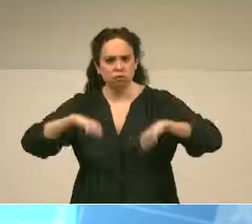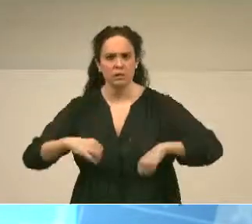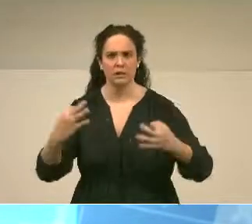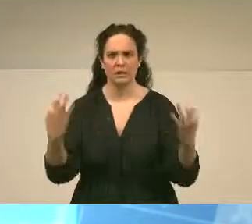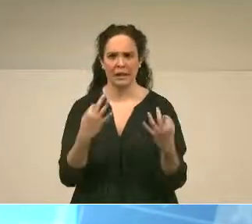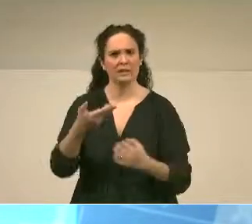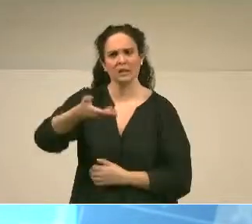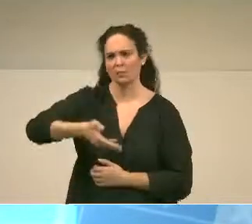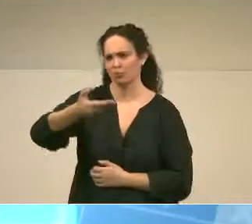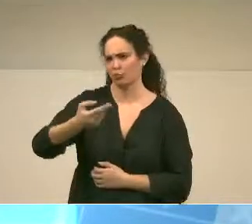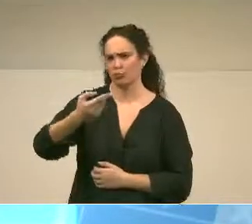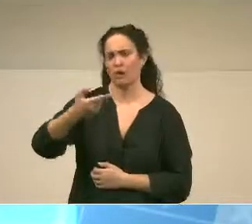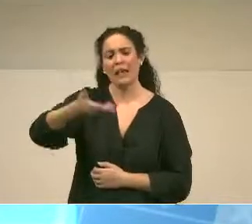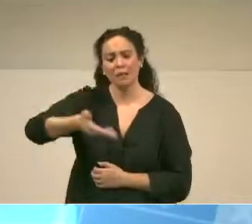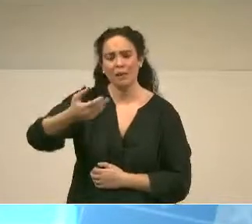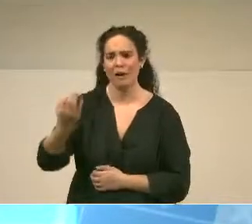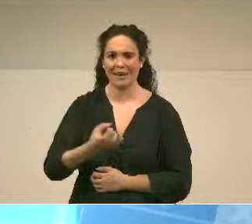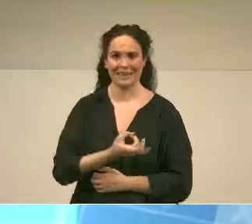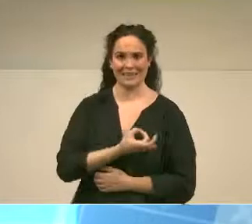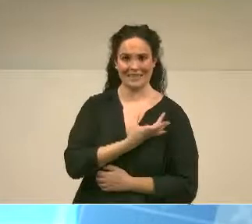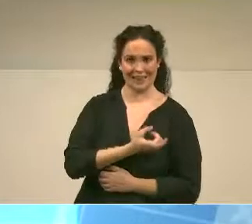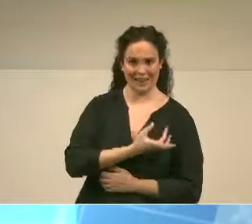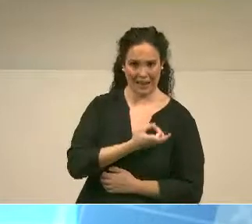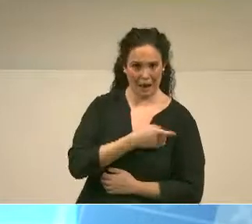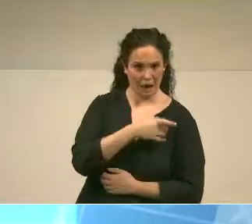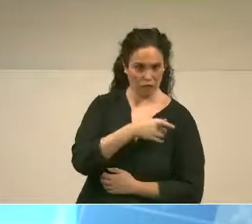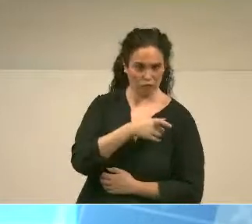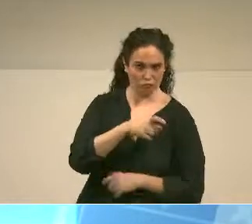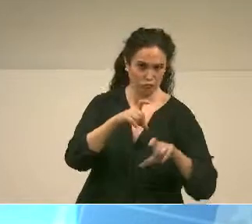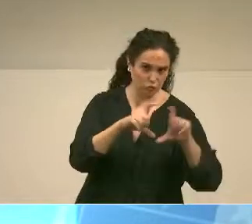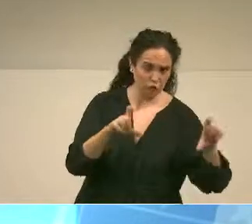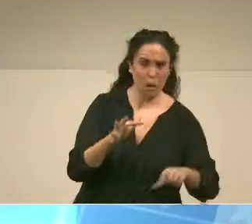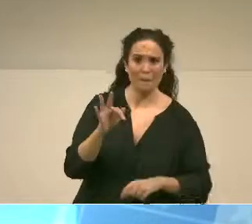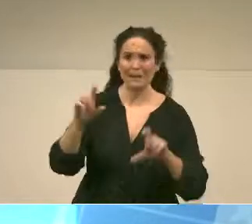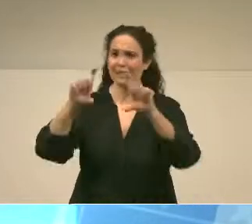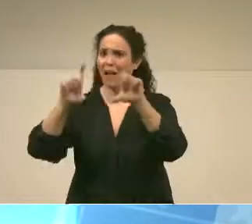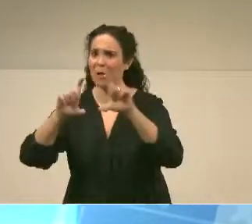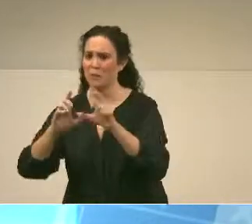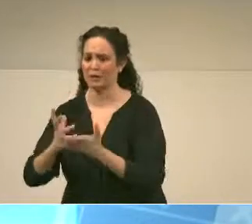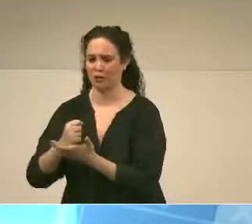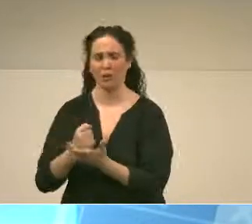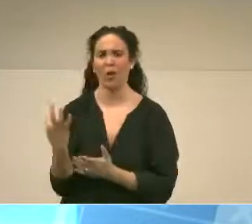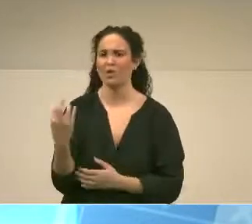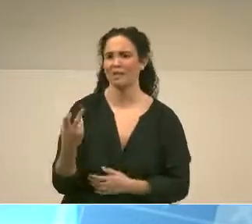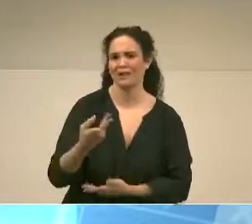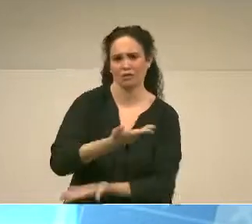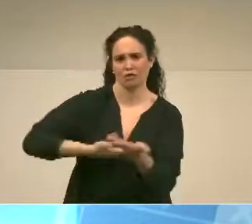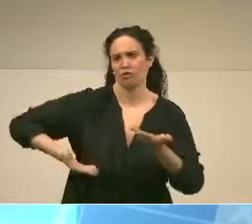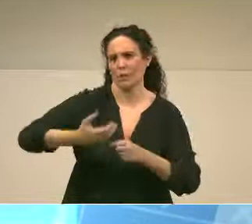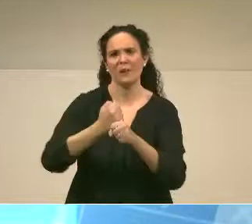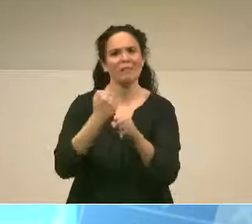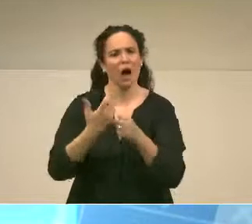da sindikatuak eta baita ere enpresa guztiek elkarrekin lan egitea